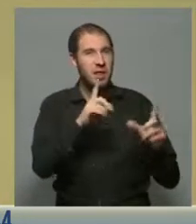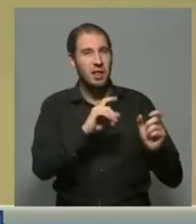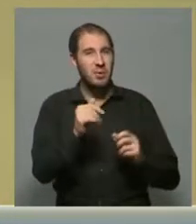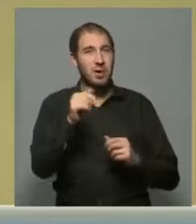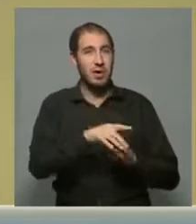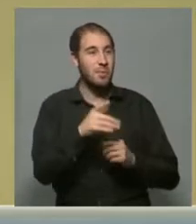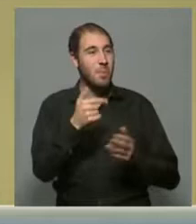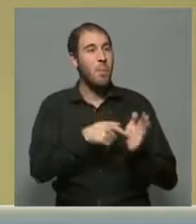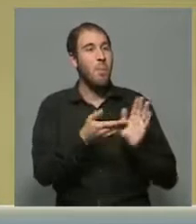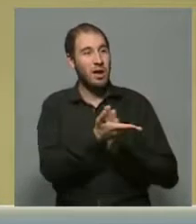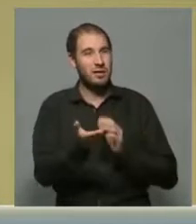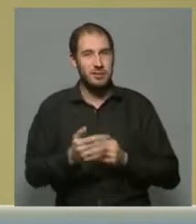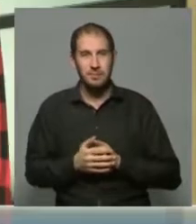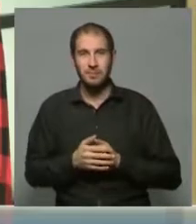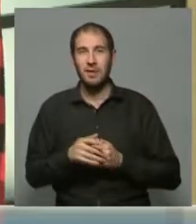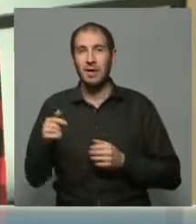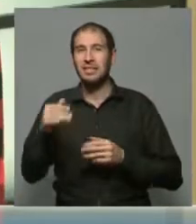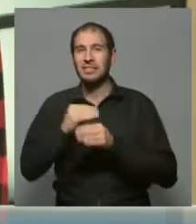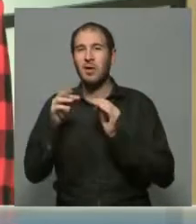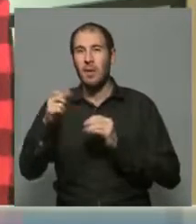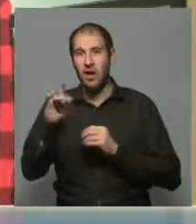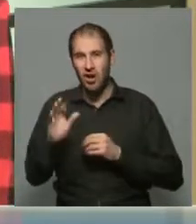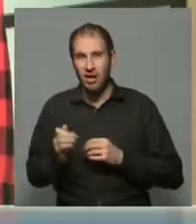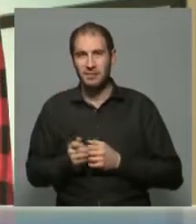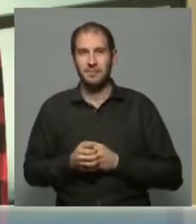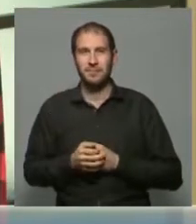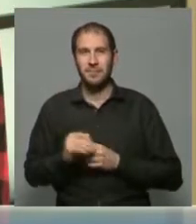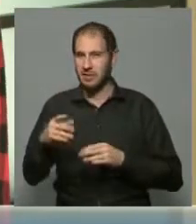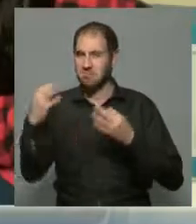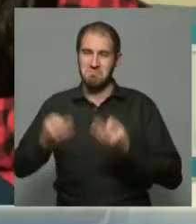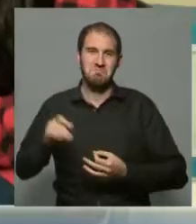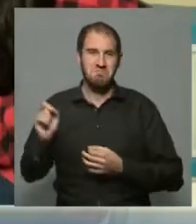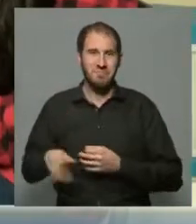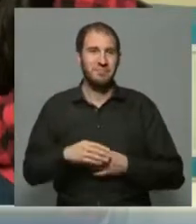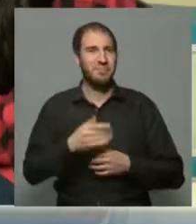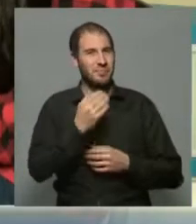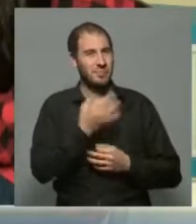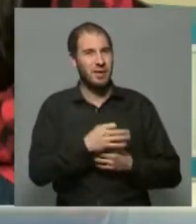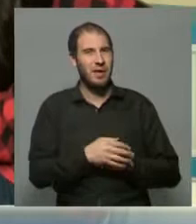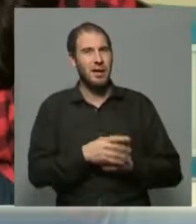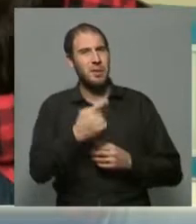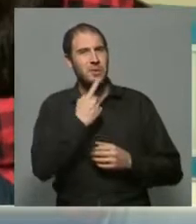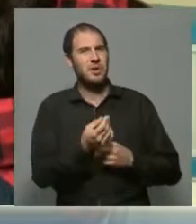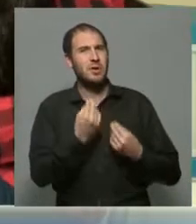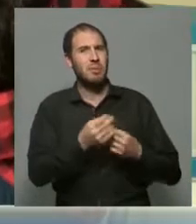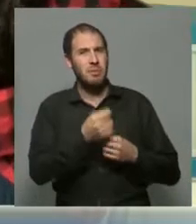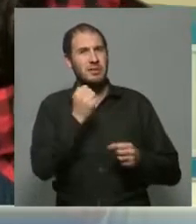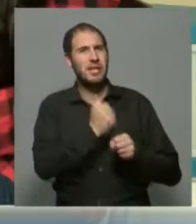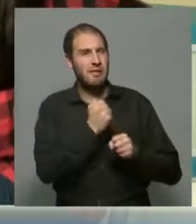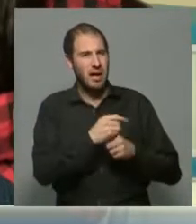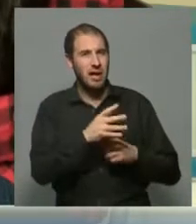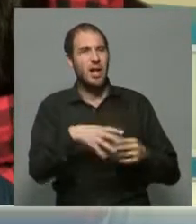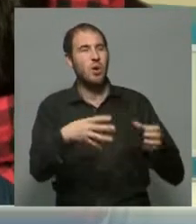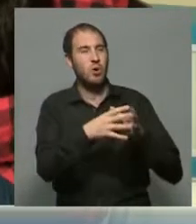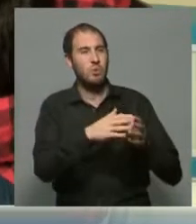flyer que, sí, que hemos compartido. Mandamos un saludo a la Pao Alonso, que la verdad que es una genia. Buenísimo. Bueno, ¿y cómo es eso de ponerse a trabajar en